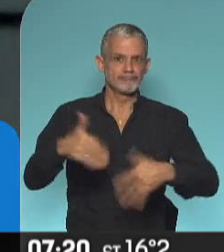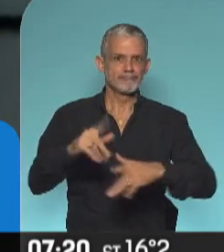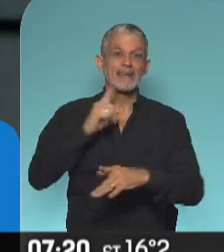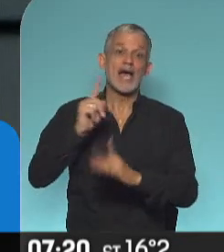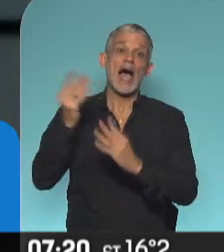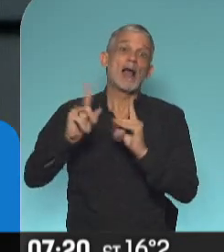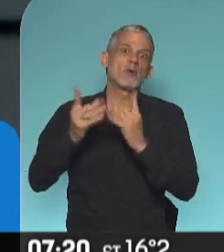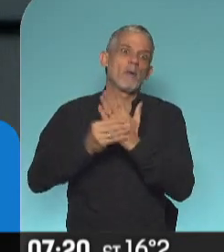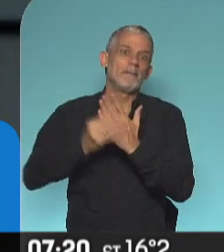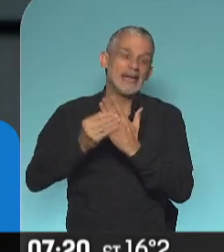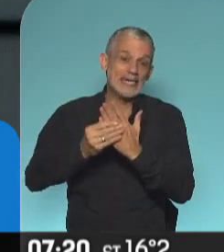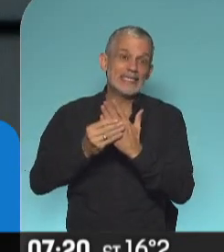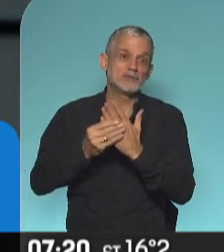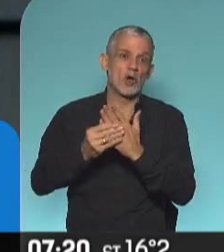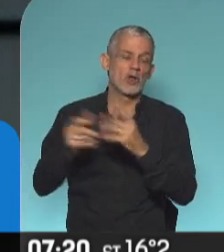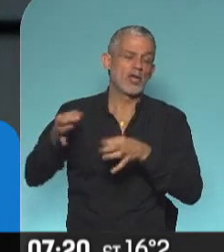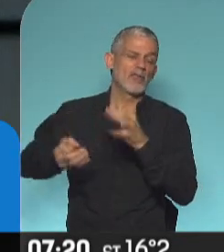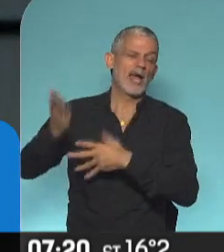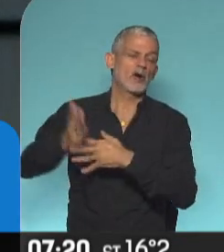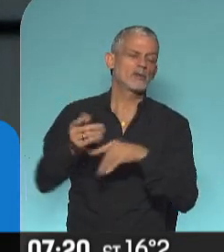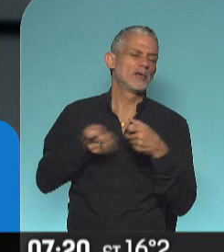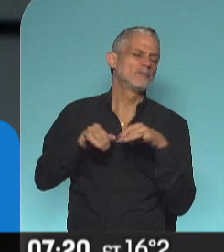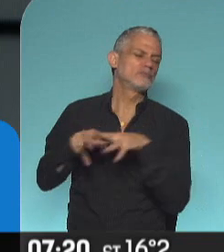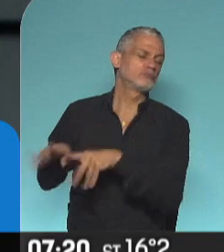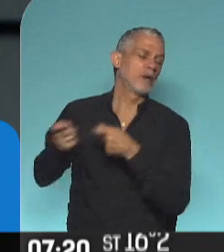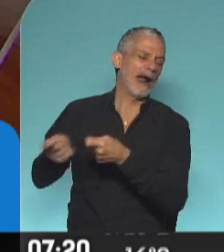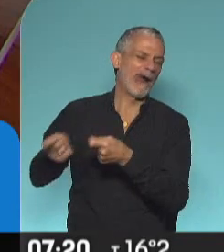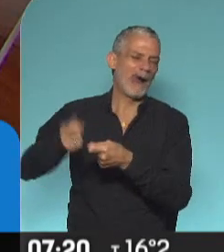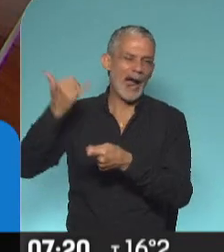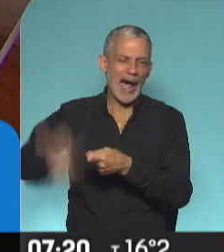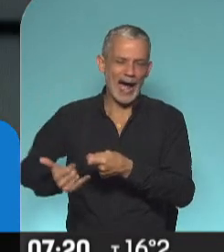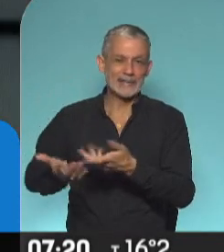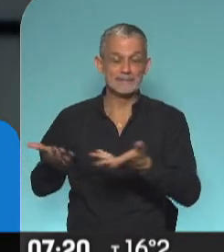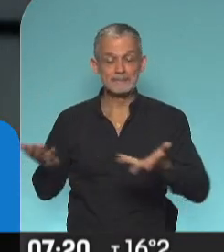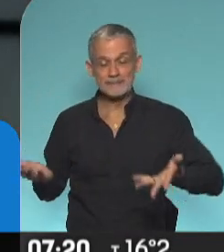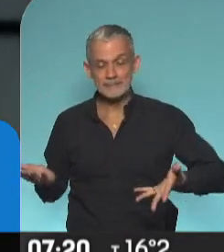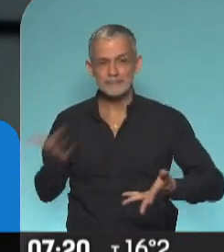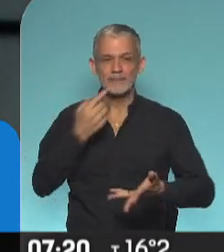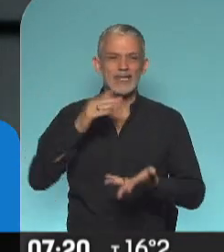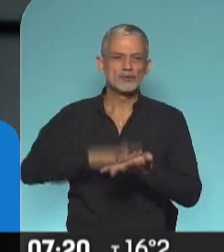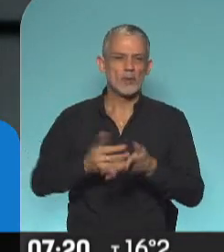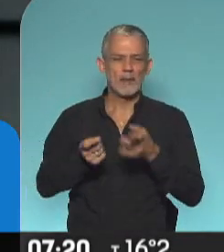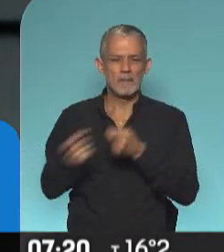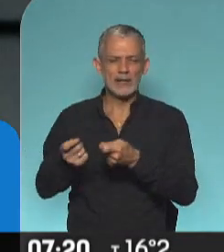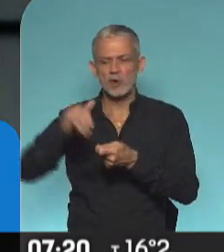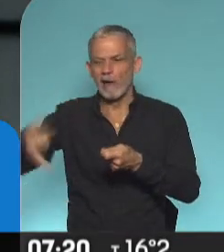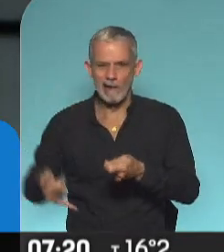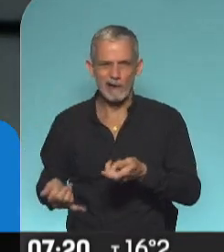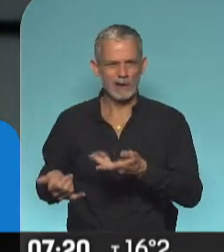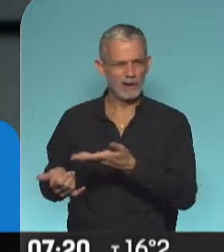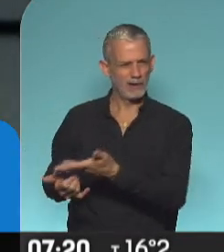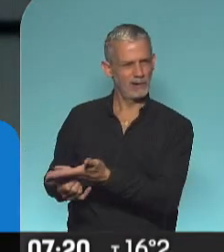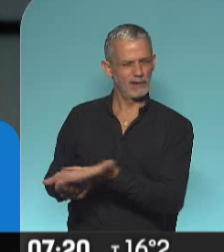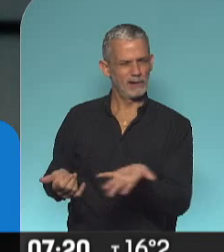ministros de la Corte son influenciables, dijo, a propósito de esta referencia que hacía Silvia sobre las presiones. Hay que aclarar